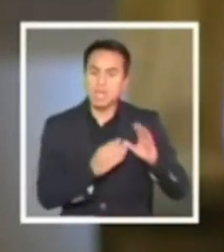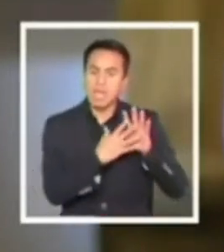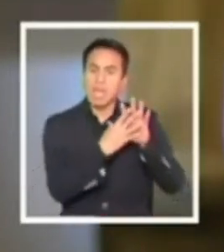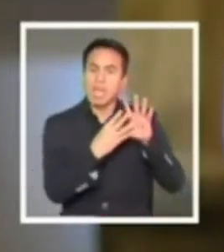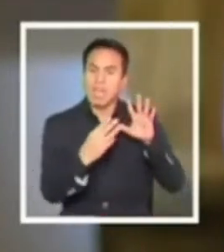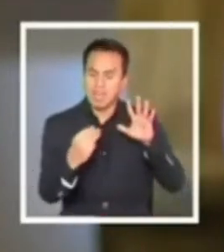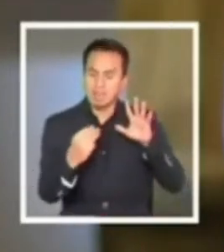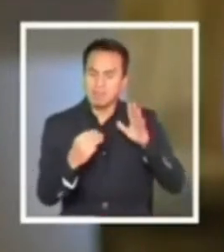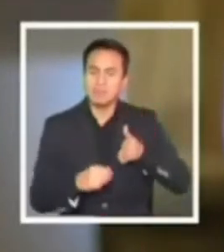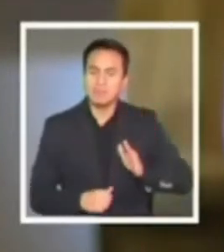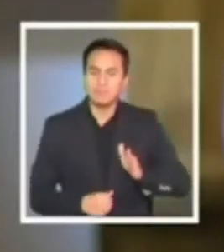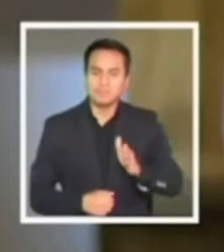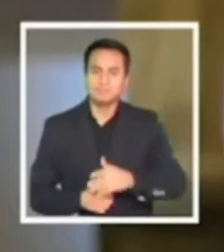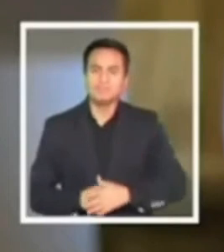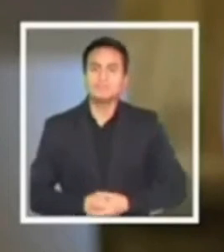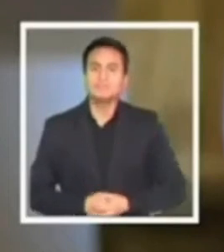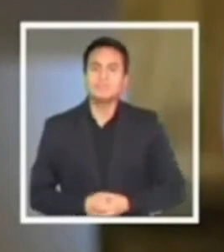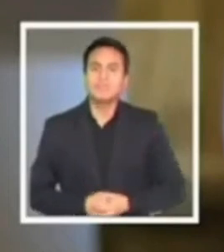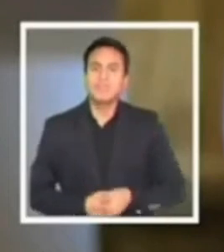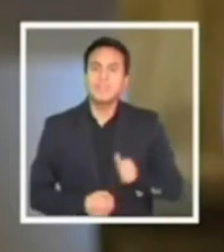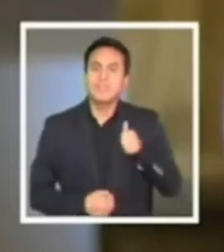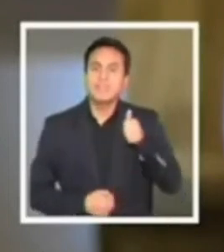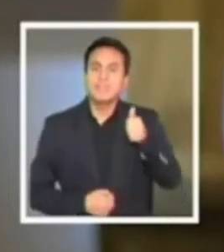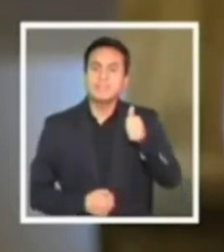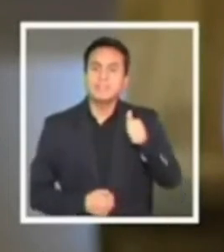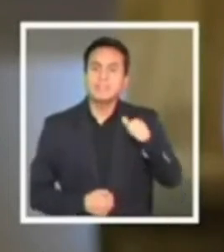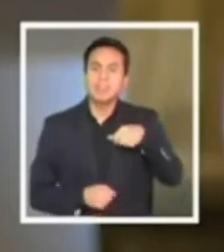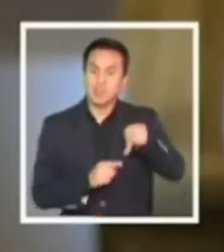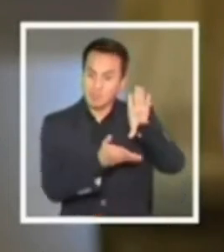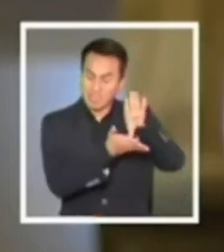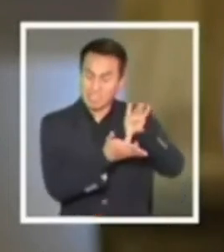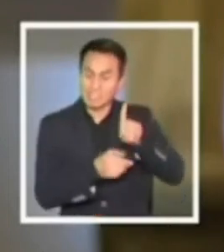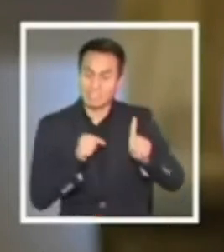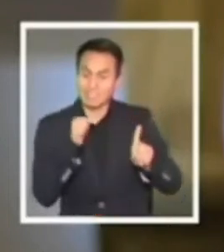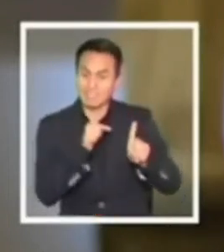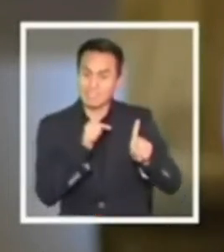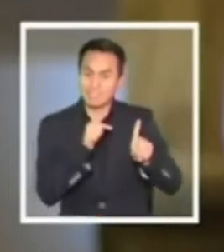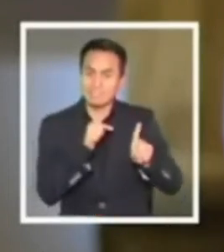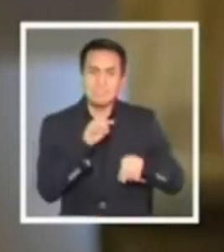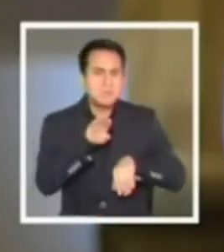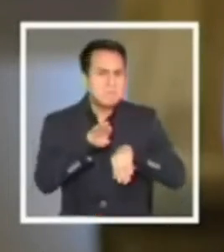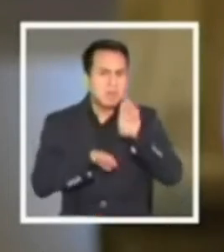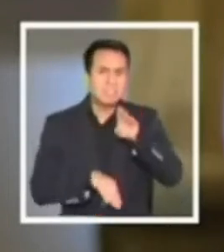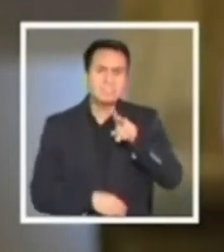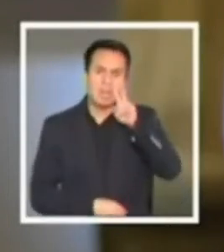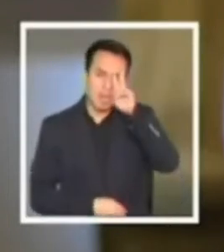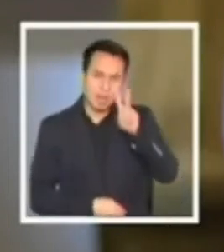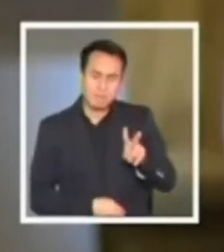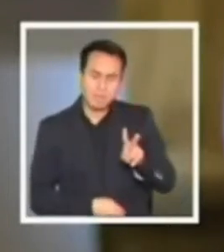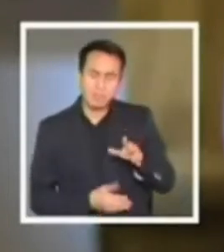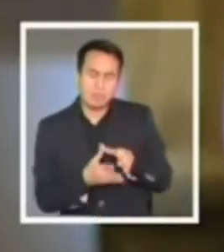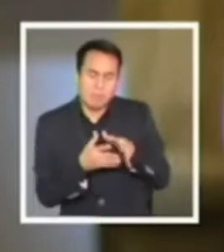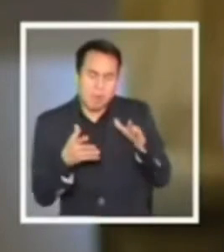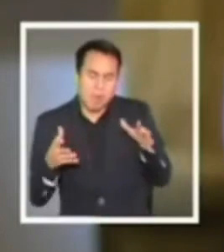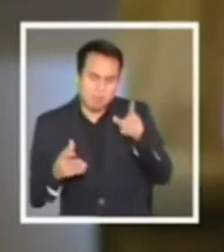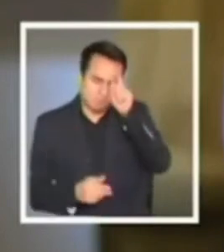ejemplo, es el dirigente extranjero que más admiro,